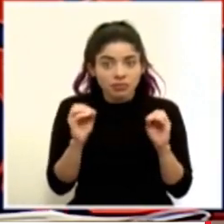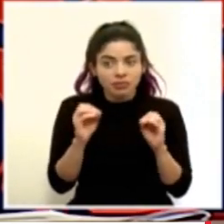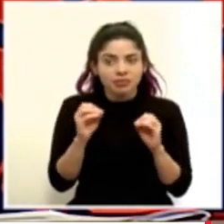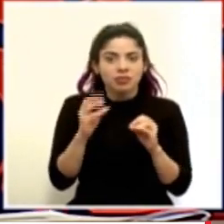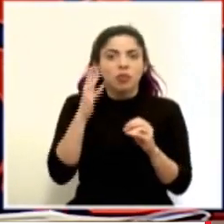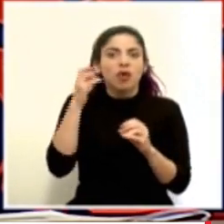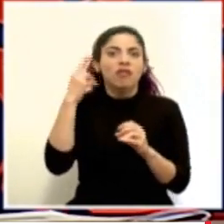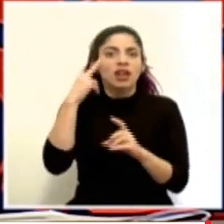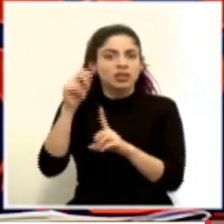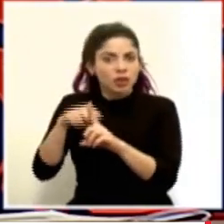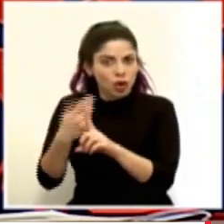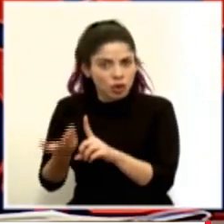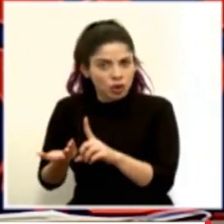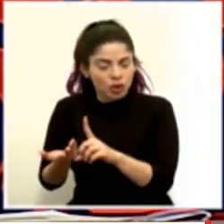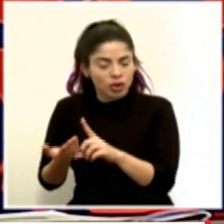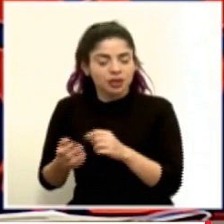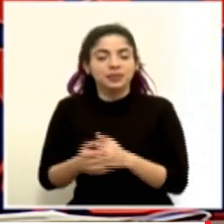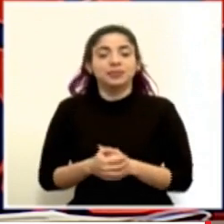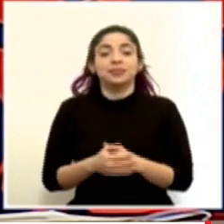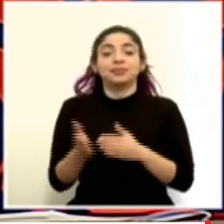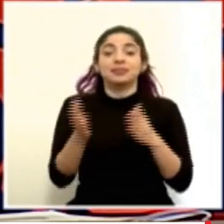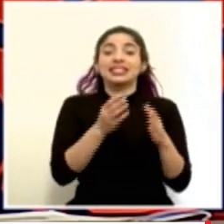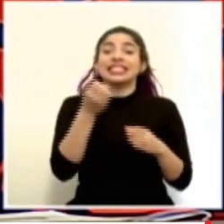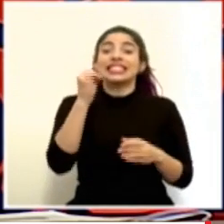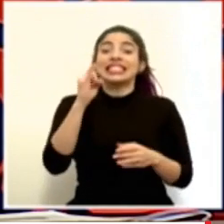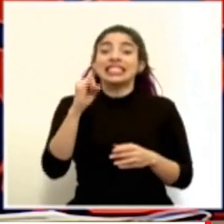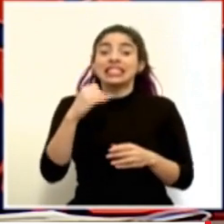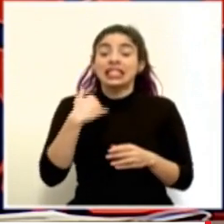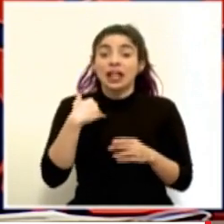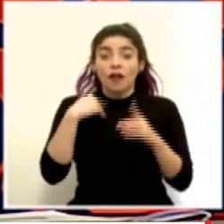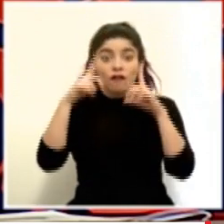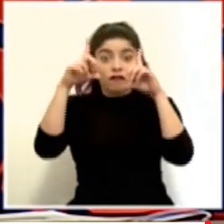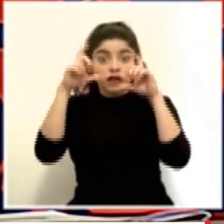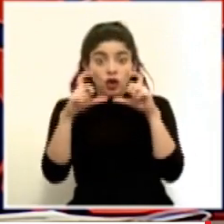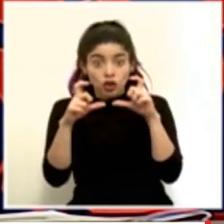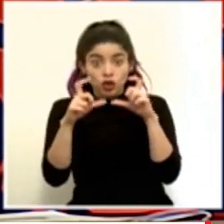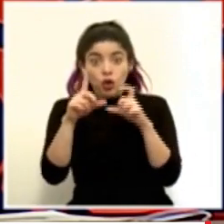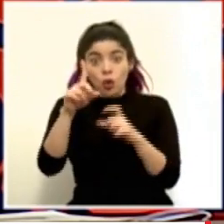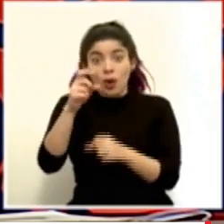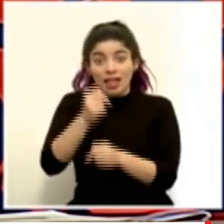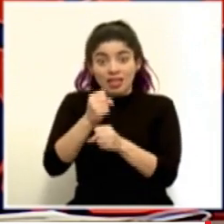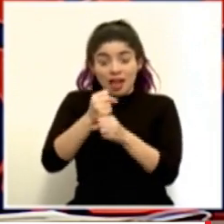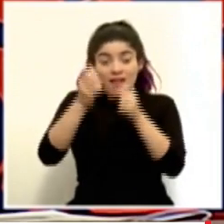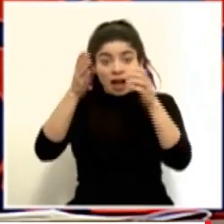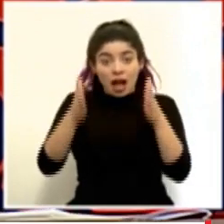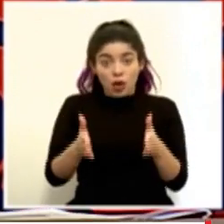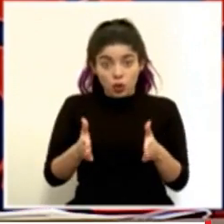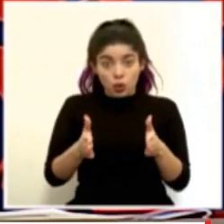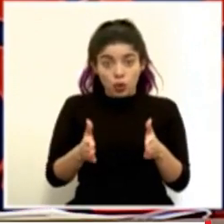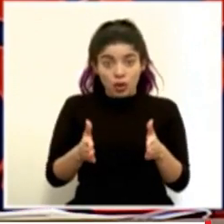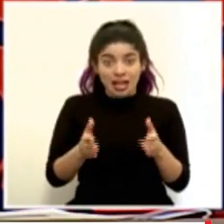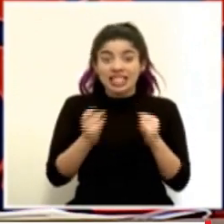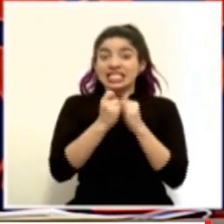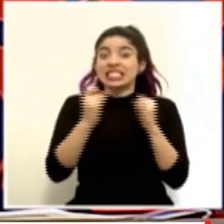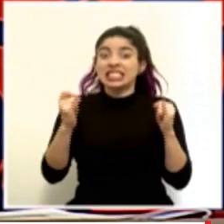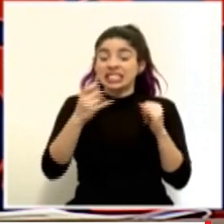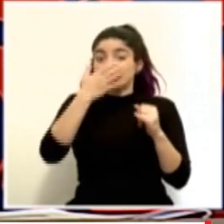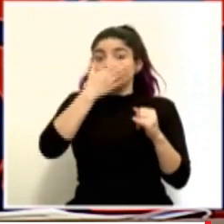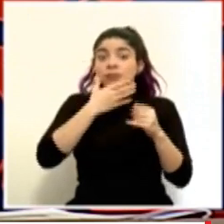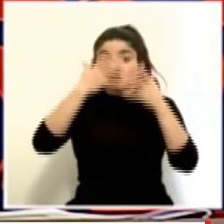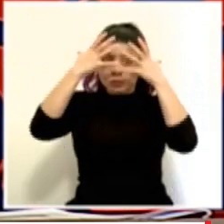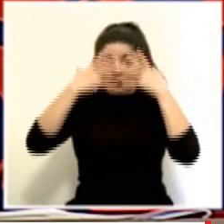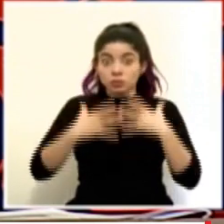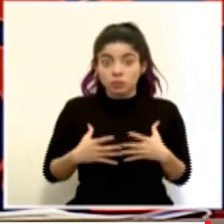realicen la prueba. Y luego, si hay una foto de una funcionaria sin equipo de